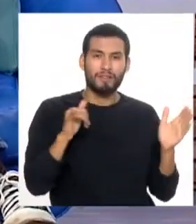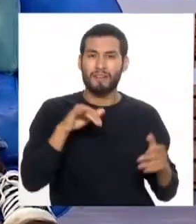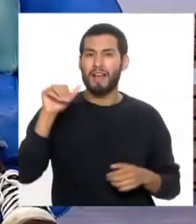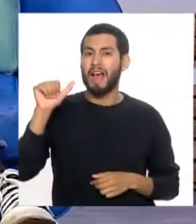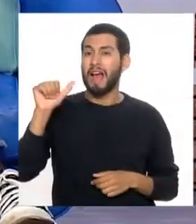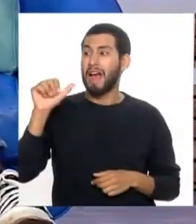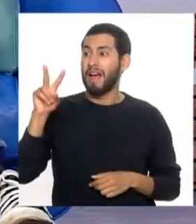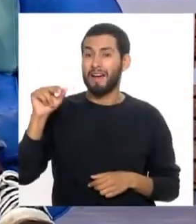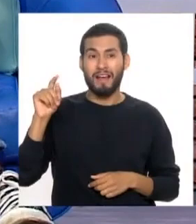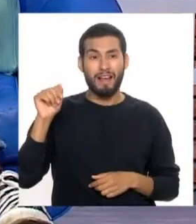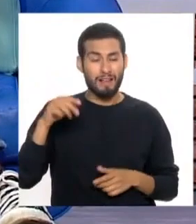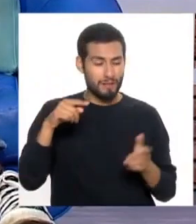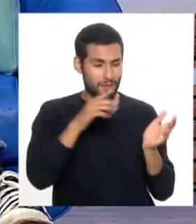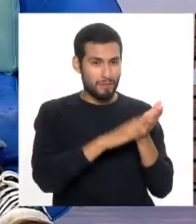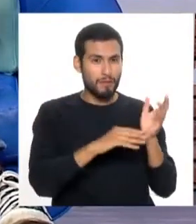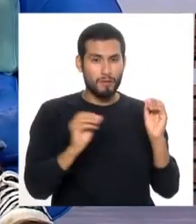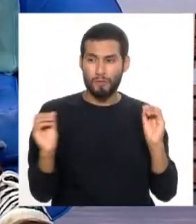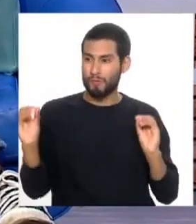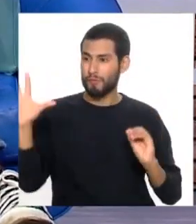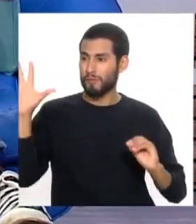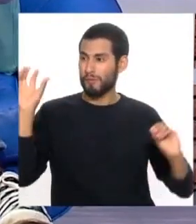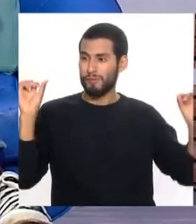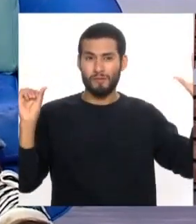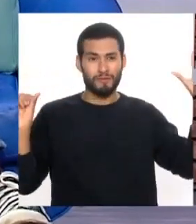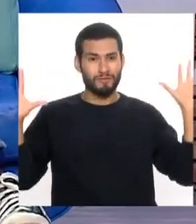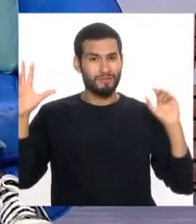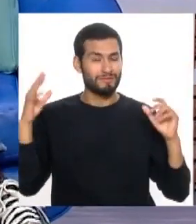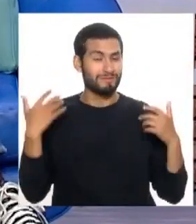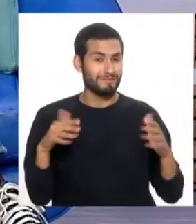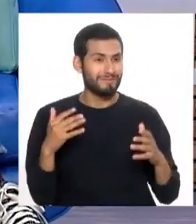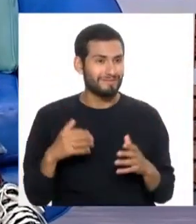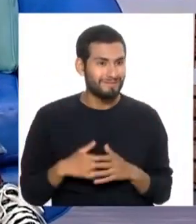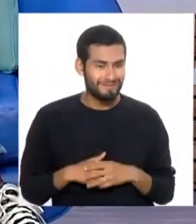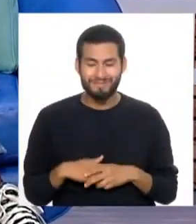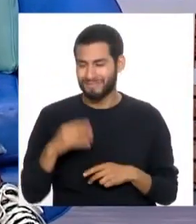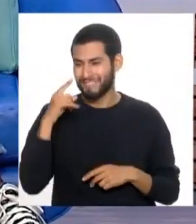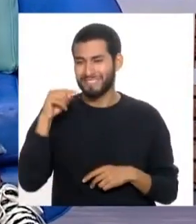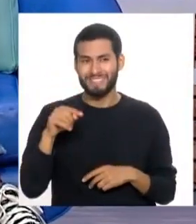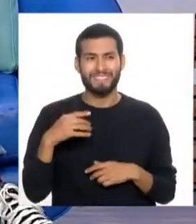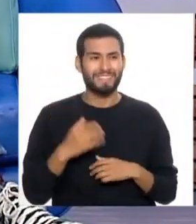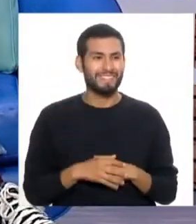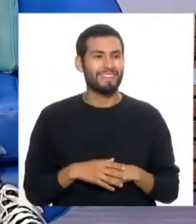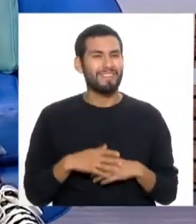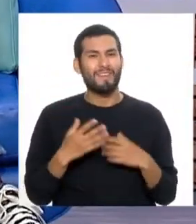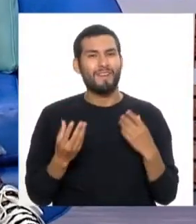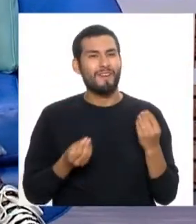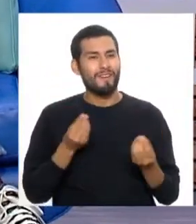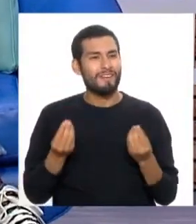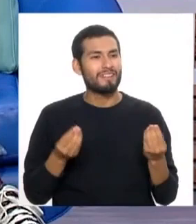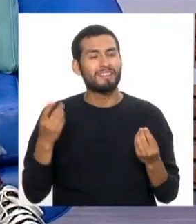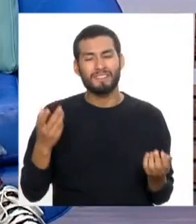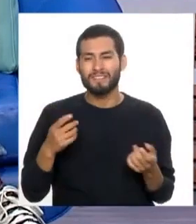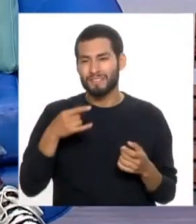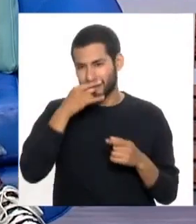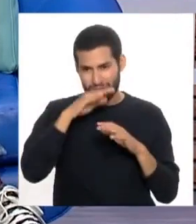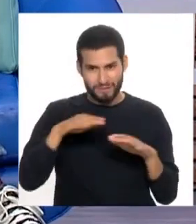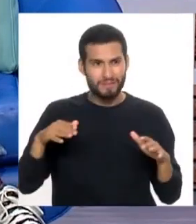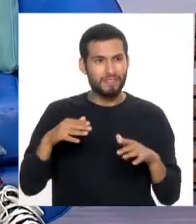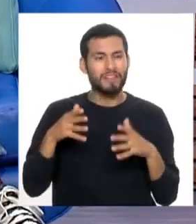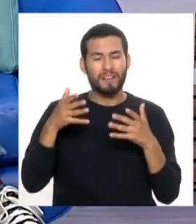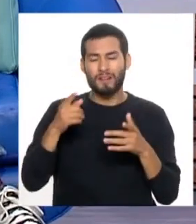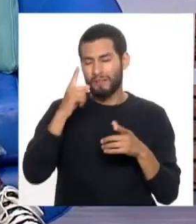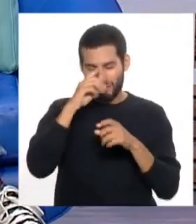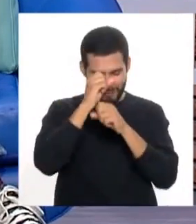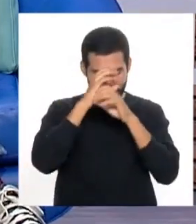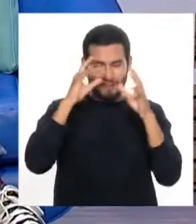Fátima, que vas tocando las plantitas y se van prendiendo, imagínate. Claro, eso es Arinti. Mire, ¿y cómo cuando a nuestros niños los dejamos